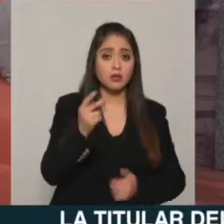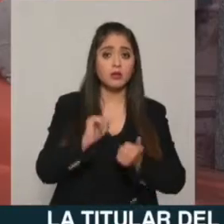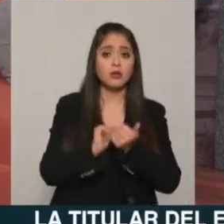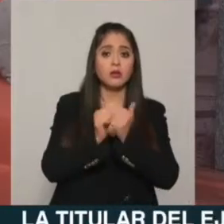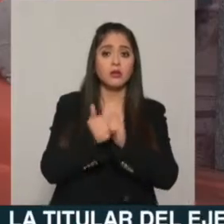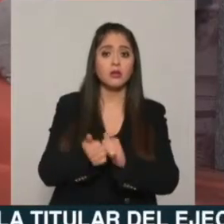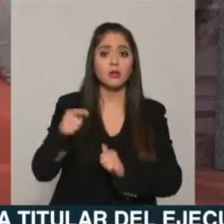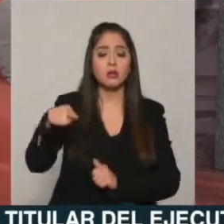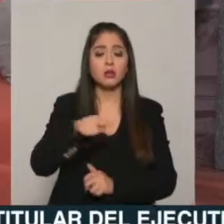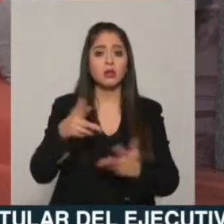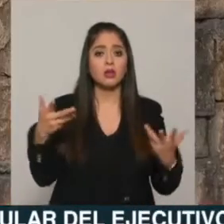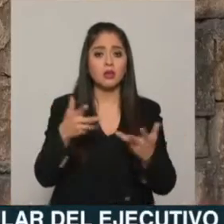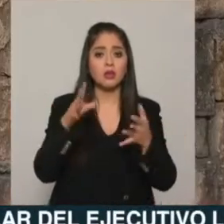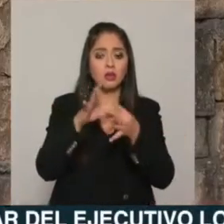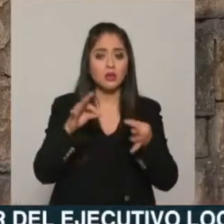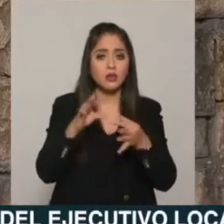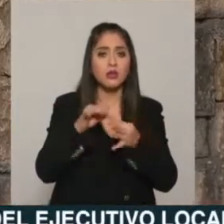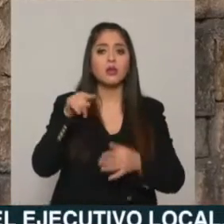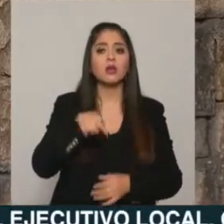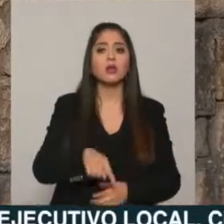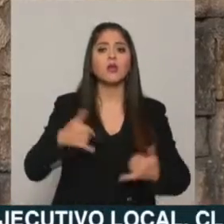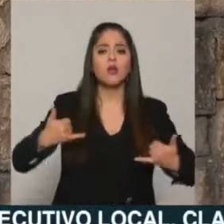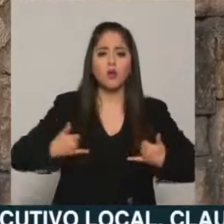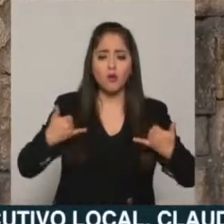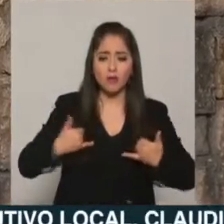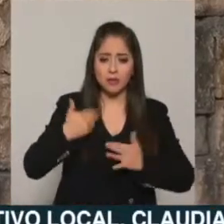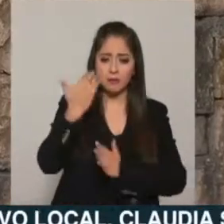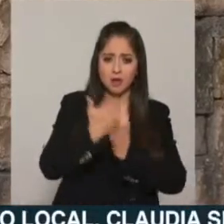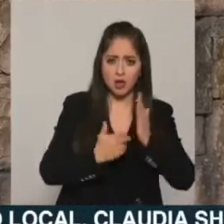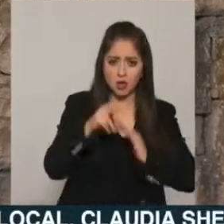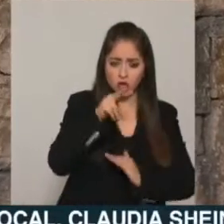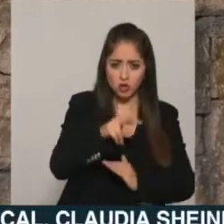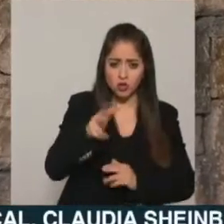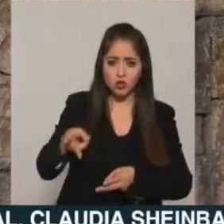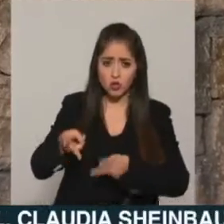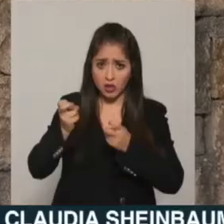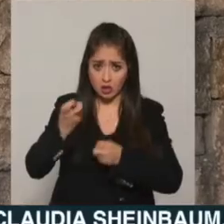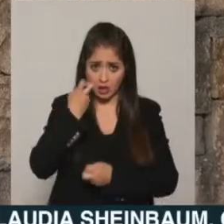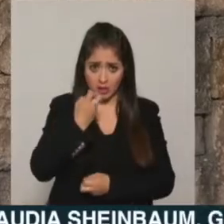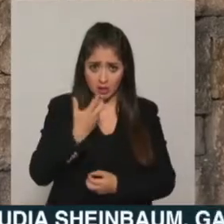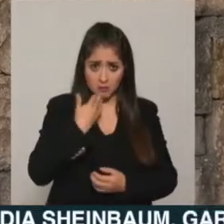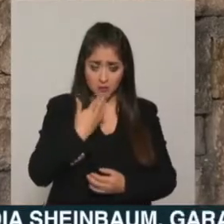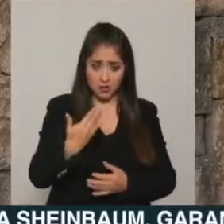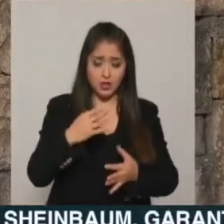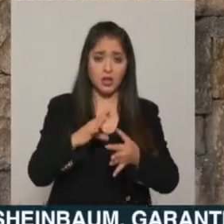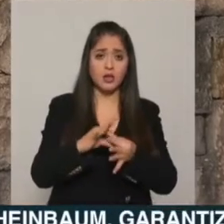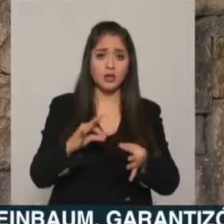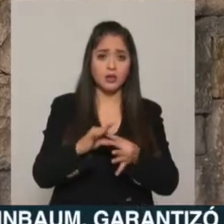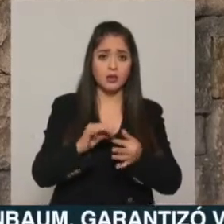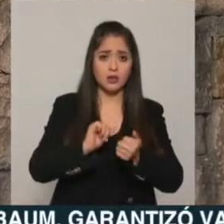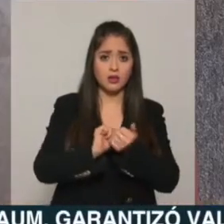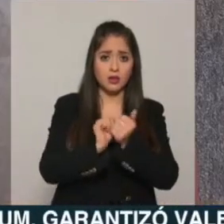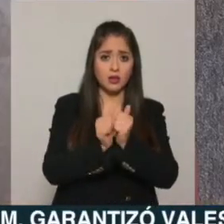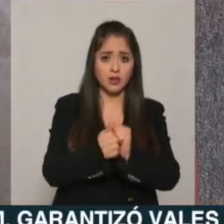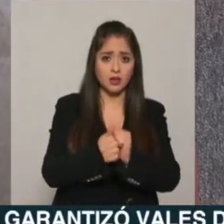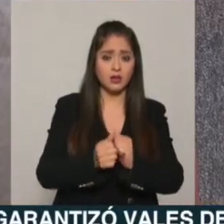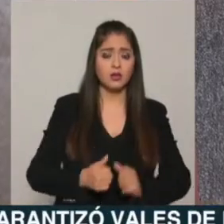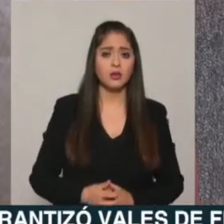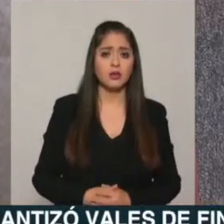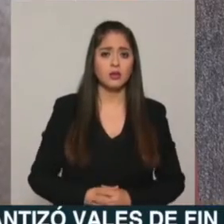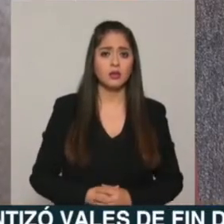que son acreedores actualmente los menores infractores son las adecuadas, son las justas? Bueno, tiene que ver mucho